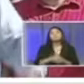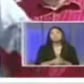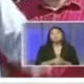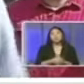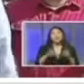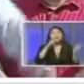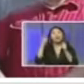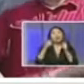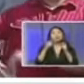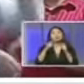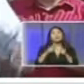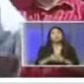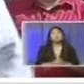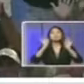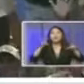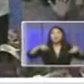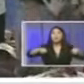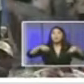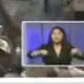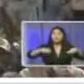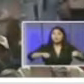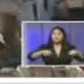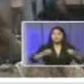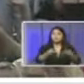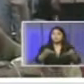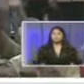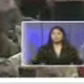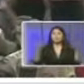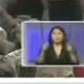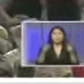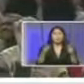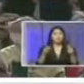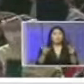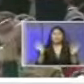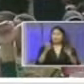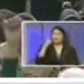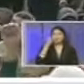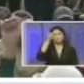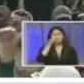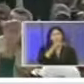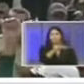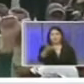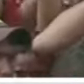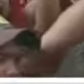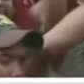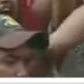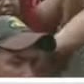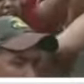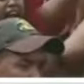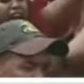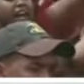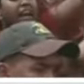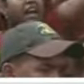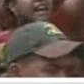va a celebrar entre el próximo 10 y 20 de junio. Y asimismo posteó un documento, Informe OEA Venezuela 2016, en el